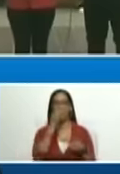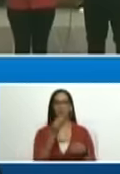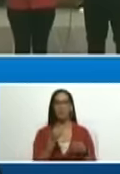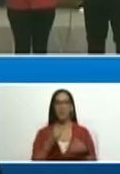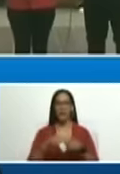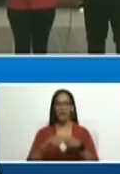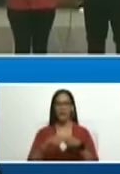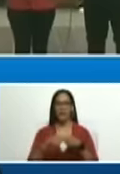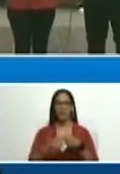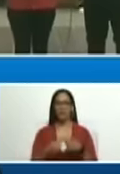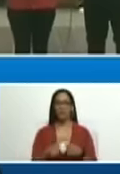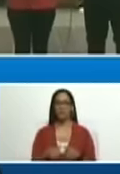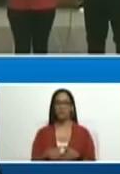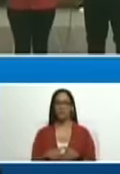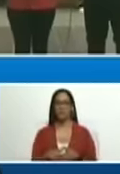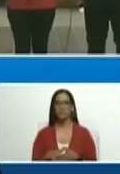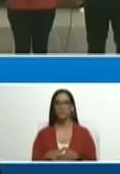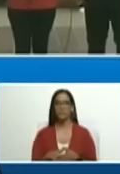Maracaibo.